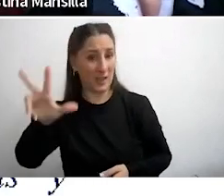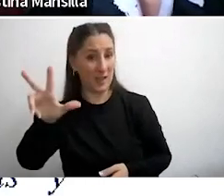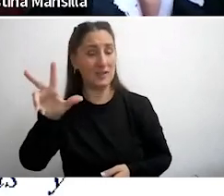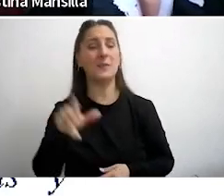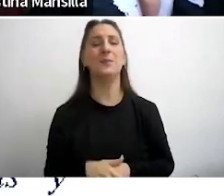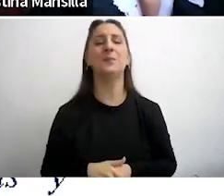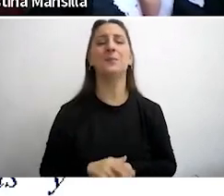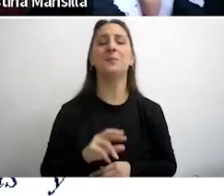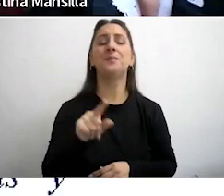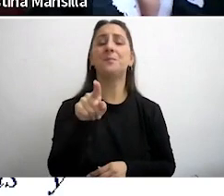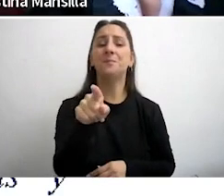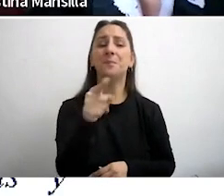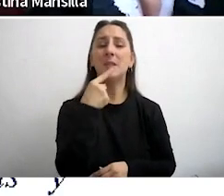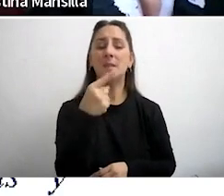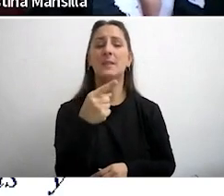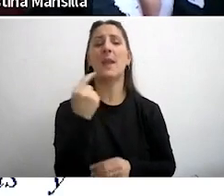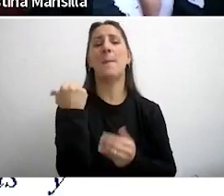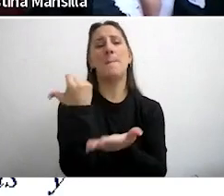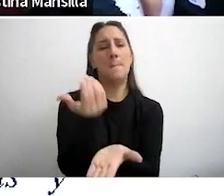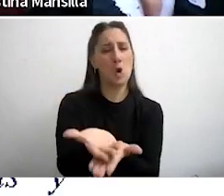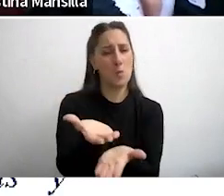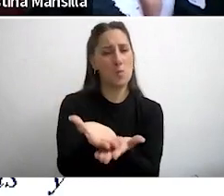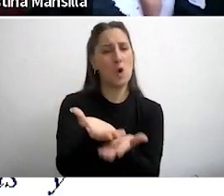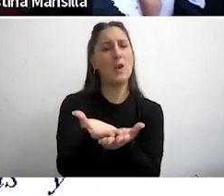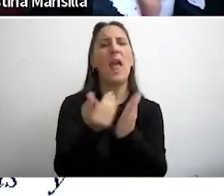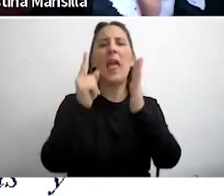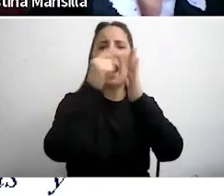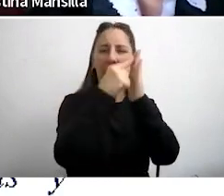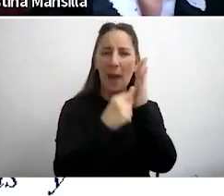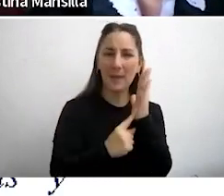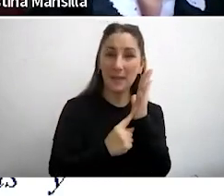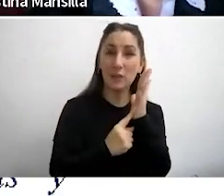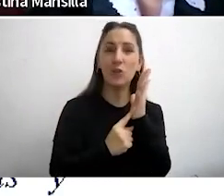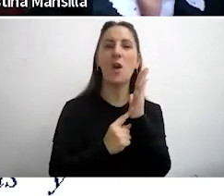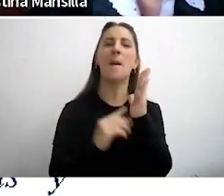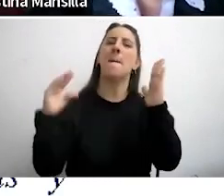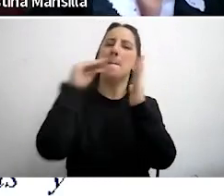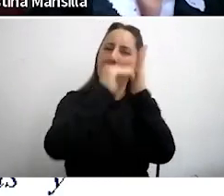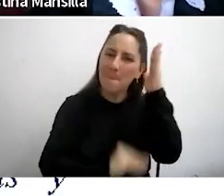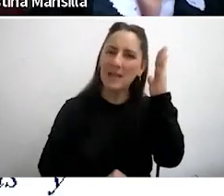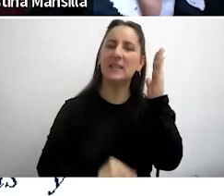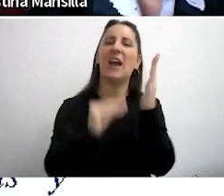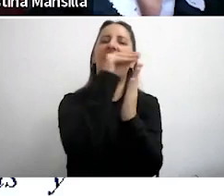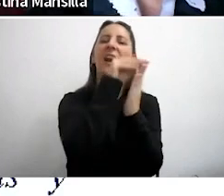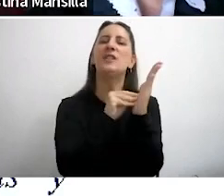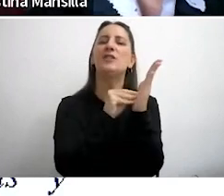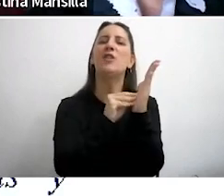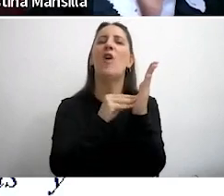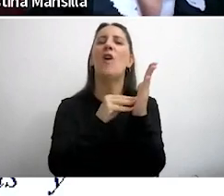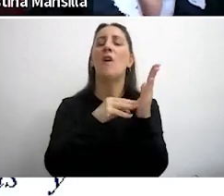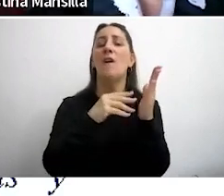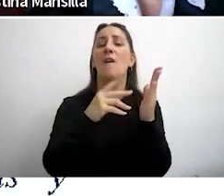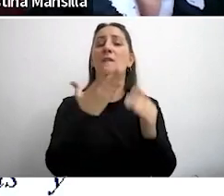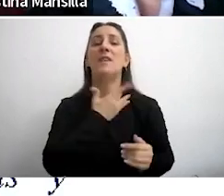5.333 lo que plantea es la reglamentación y ampliación del registro fiscal de actividades